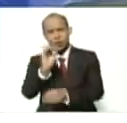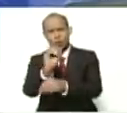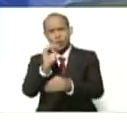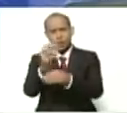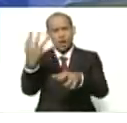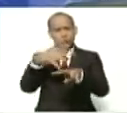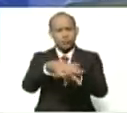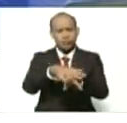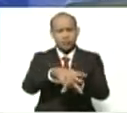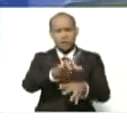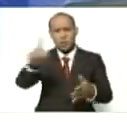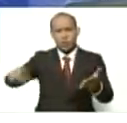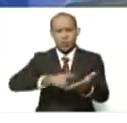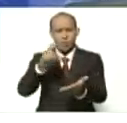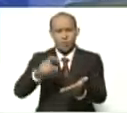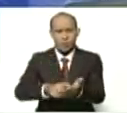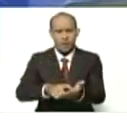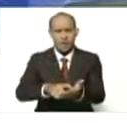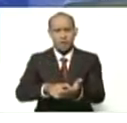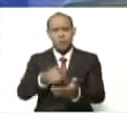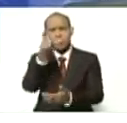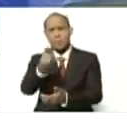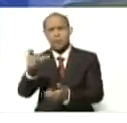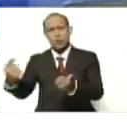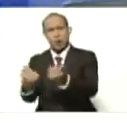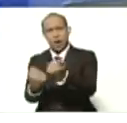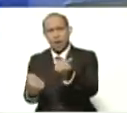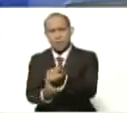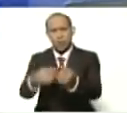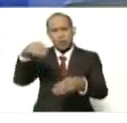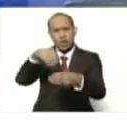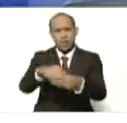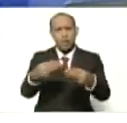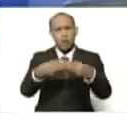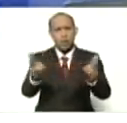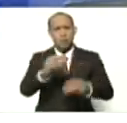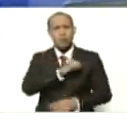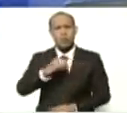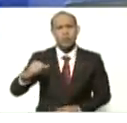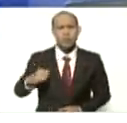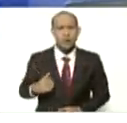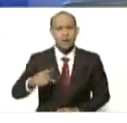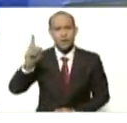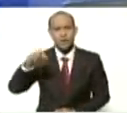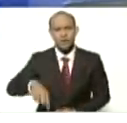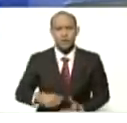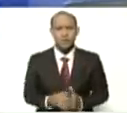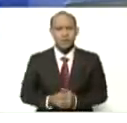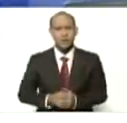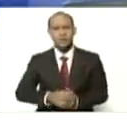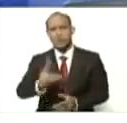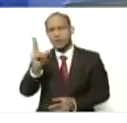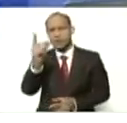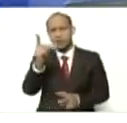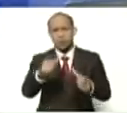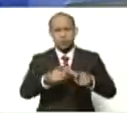apoyo de dichos centros públicos y privados en segundo lugar el personal de salud de